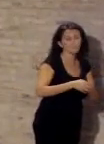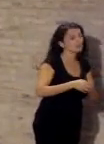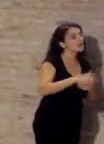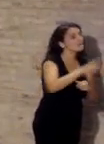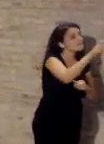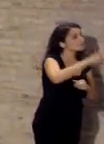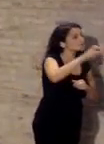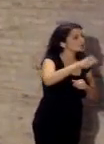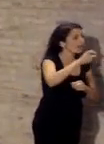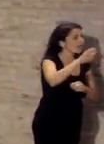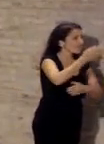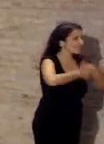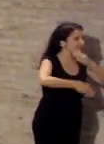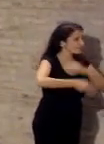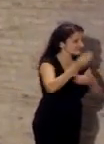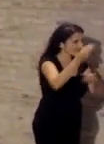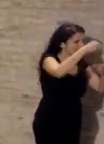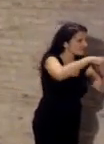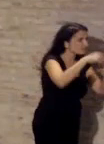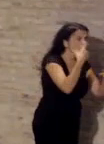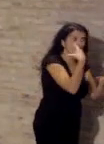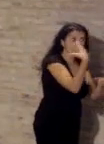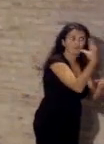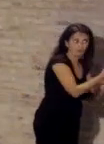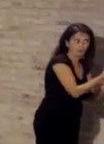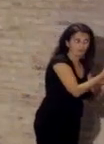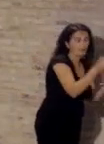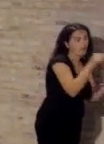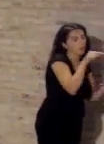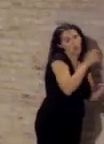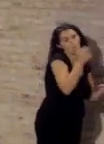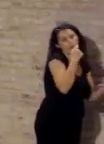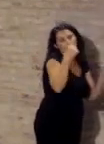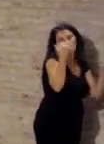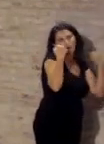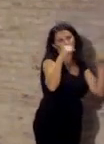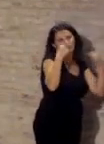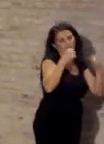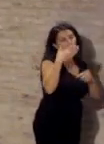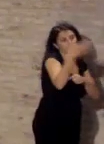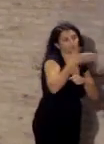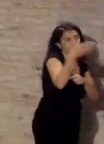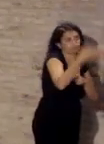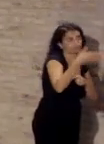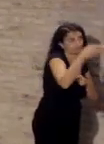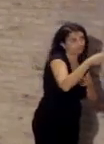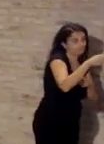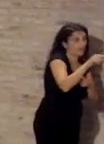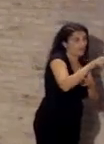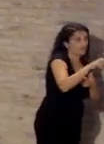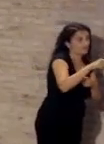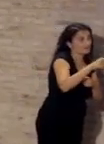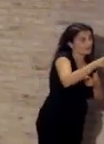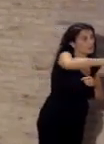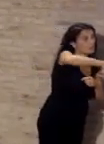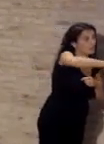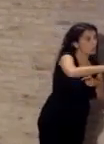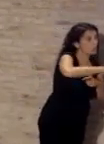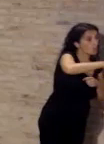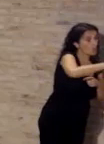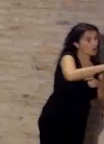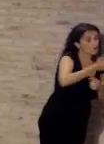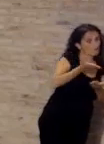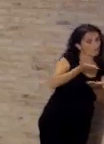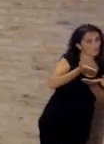donde viven personas con discapacidad o donde van a realizar actividades se exigía eh